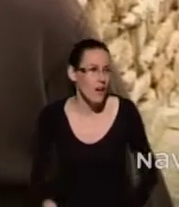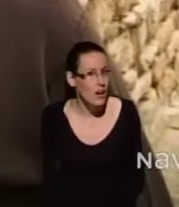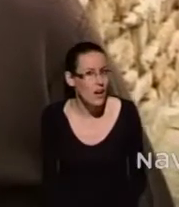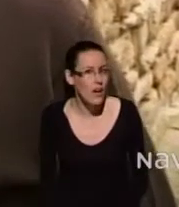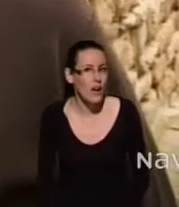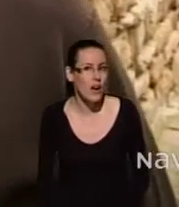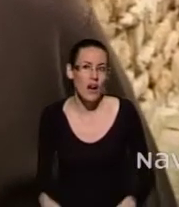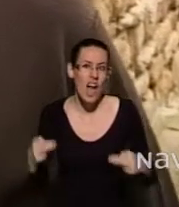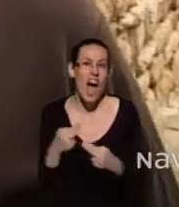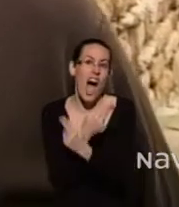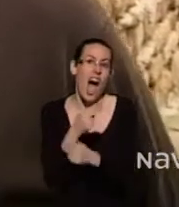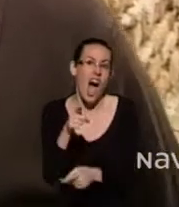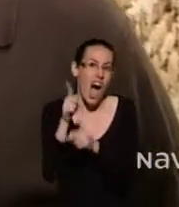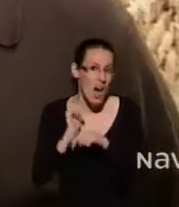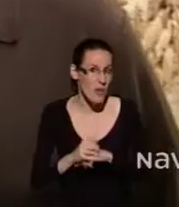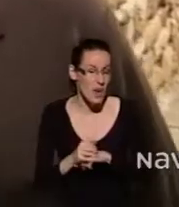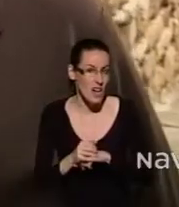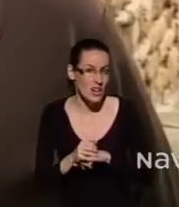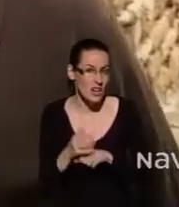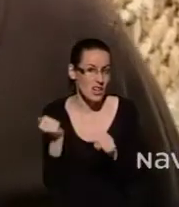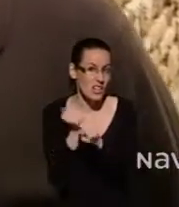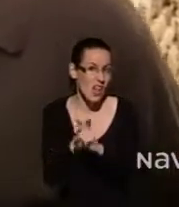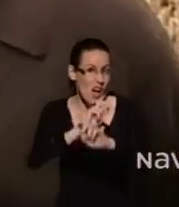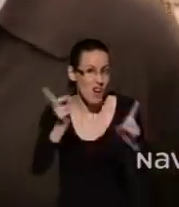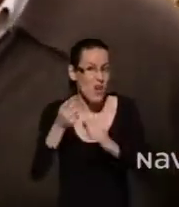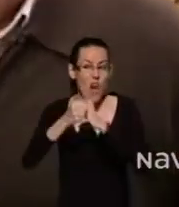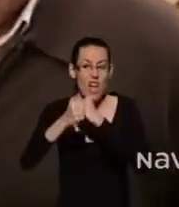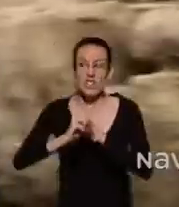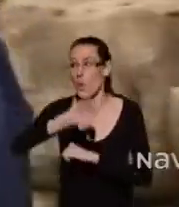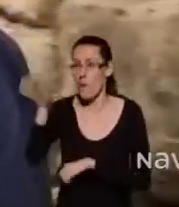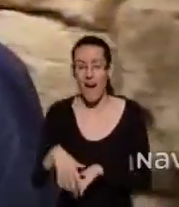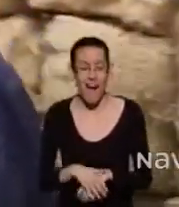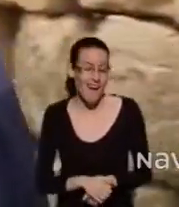no trabajar. Y ella me da a una escoba para que trabaje.